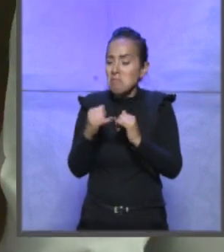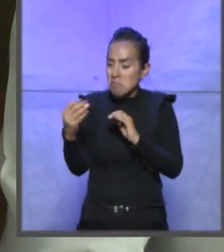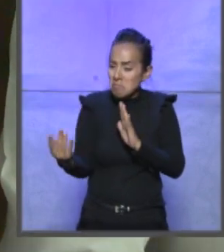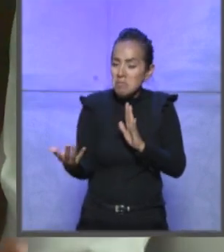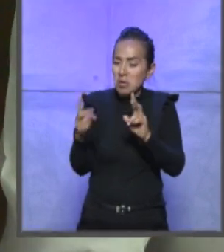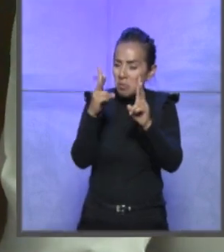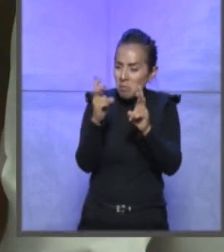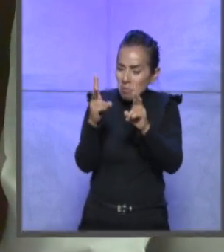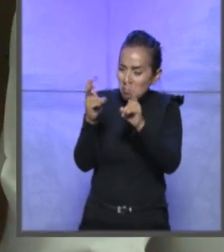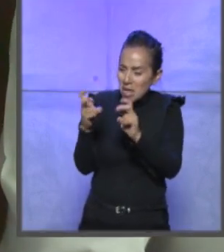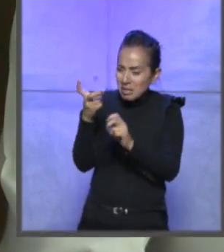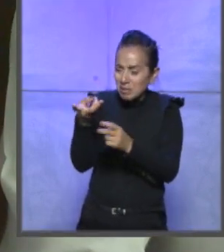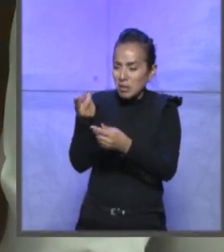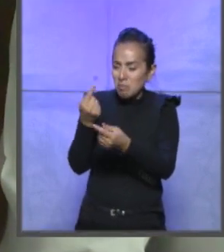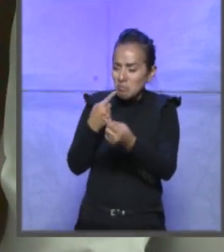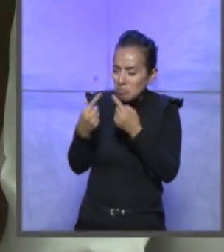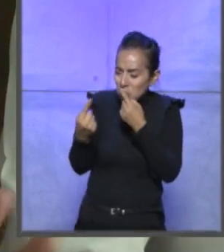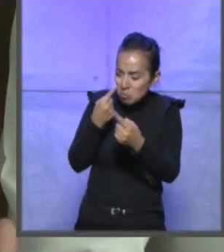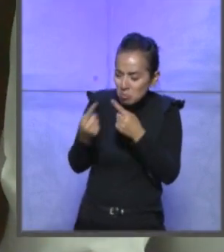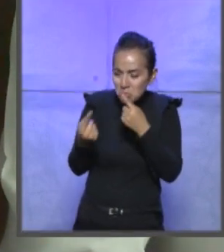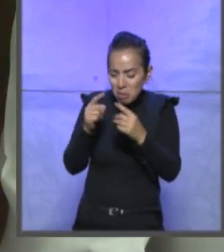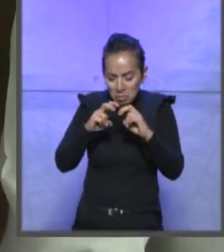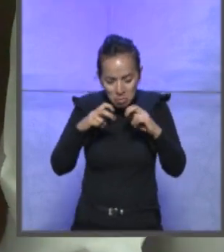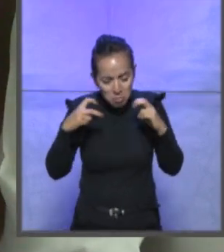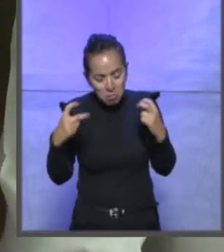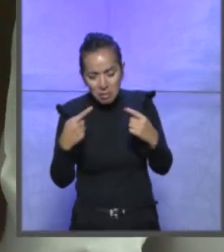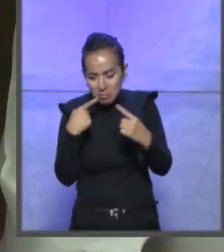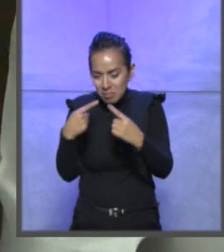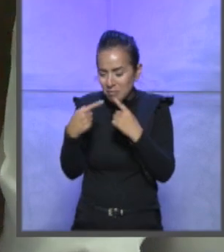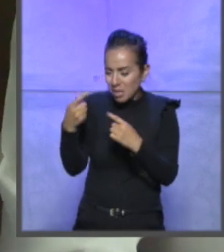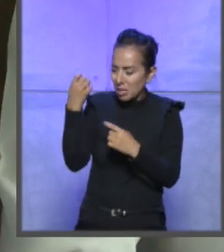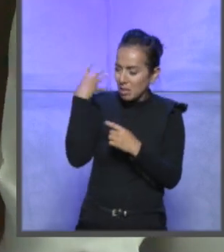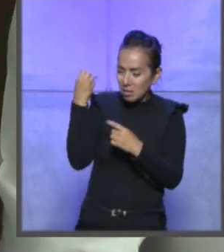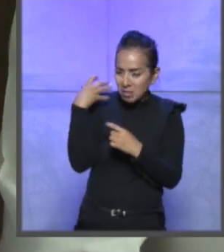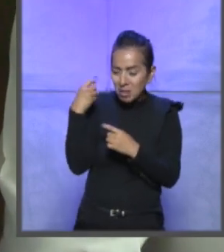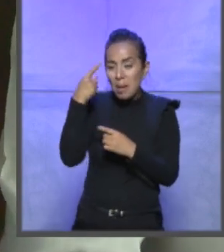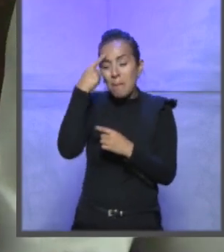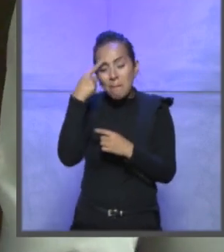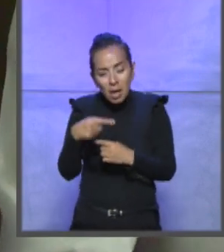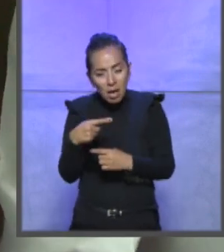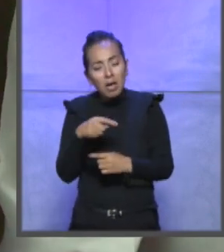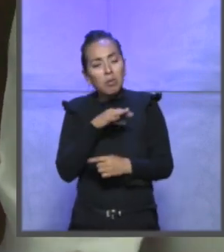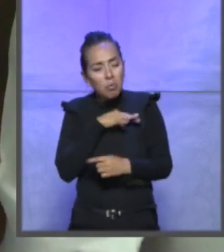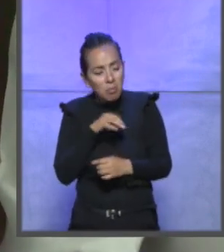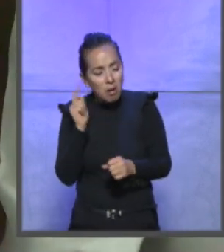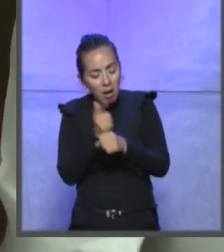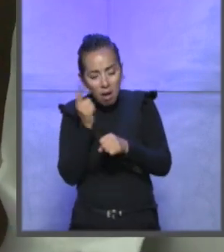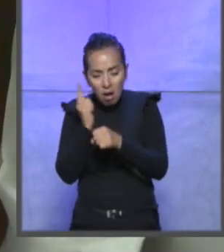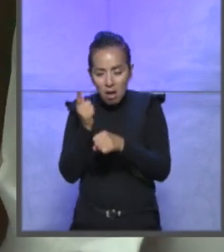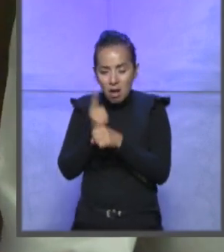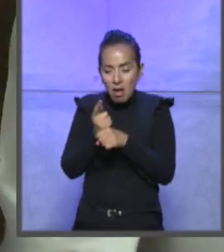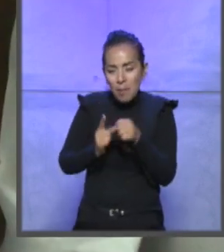tema de escuchatorios, debates, diálogos, mesas de diálogos, para que en esto vemos la problemática o